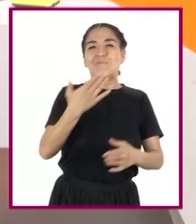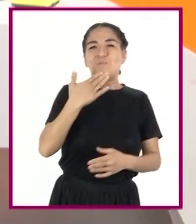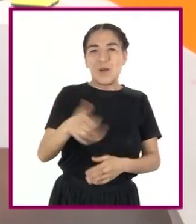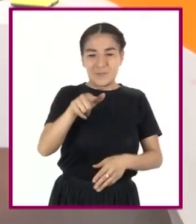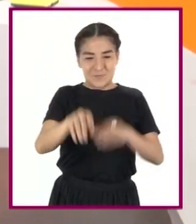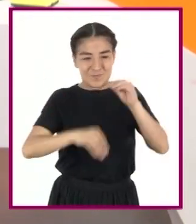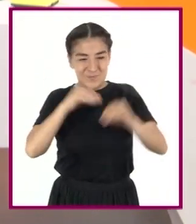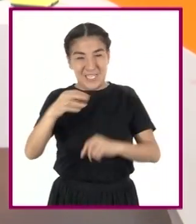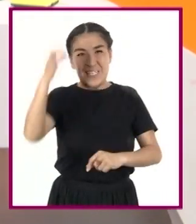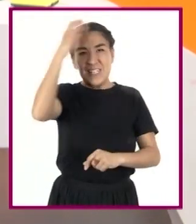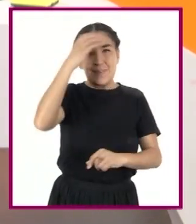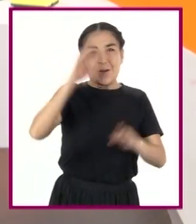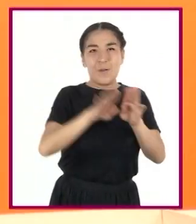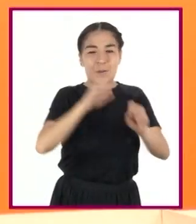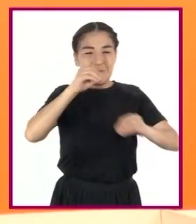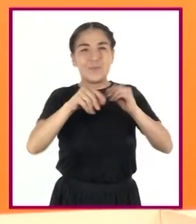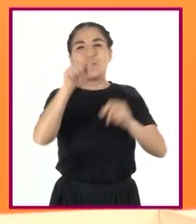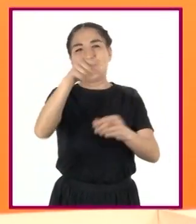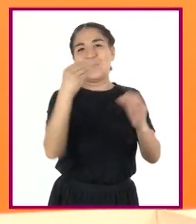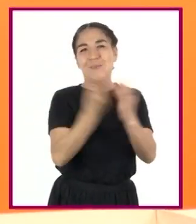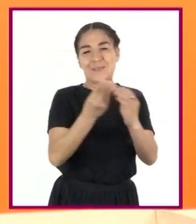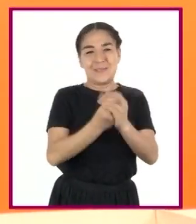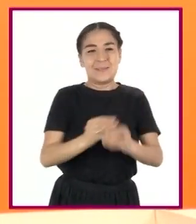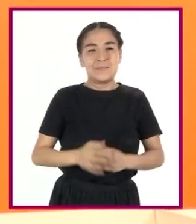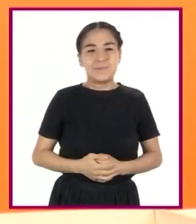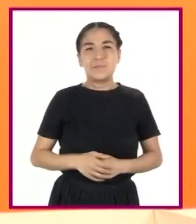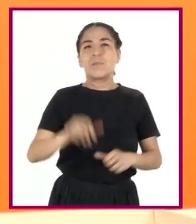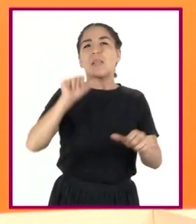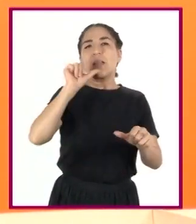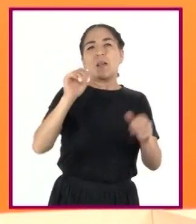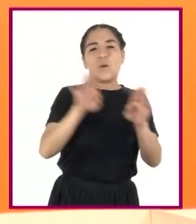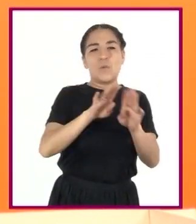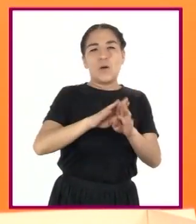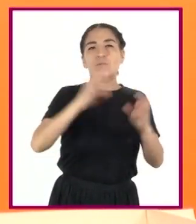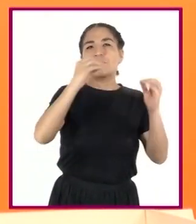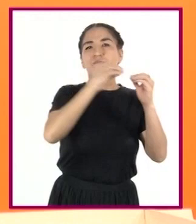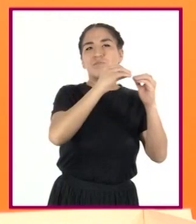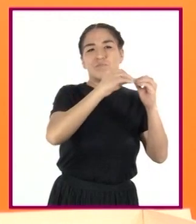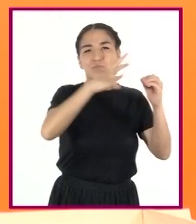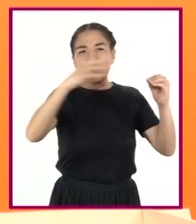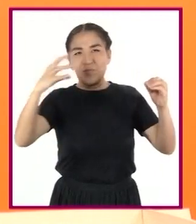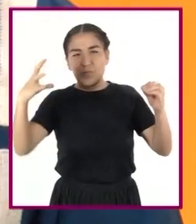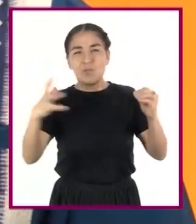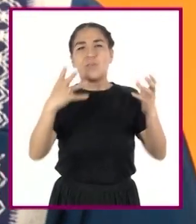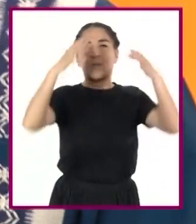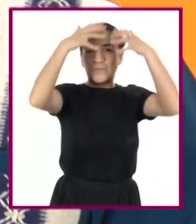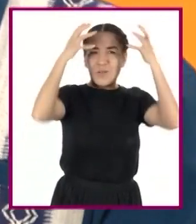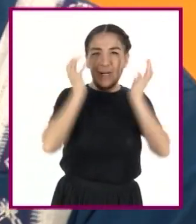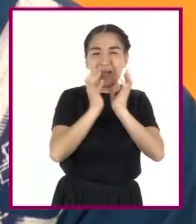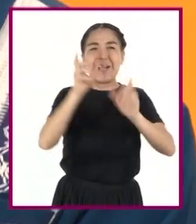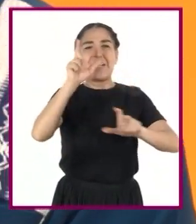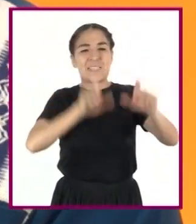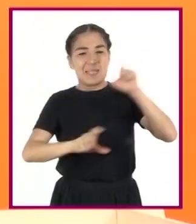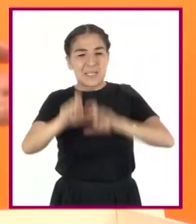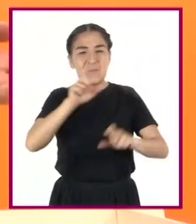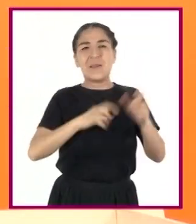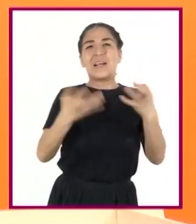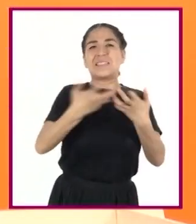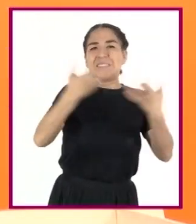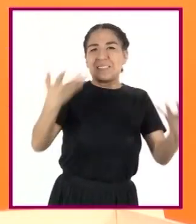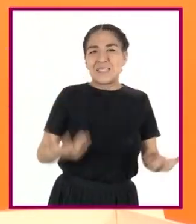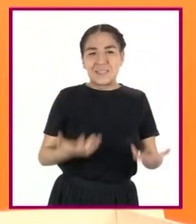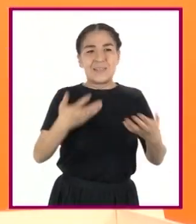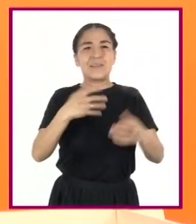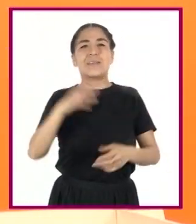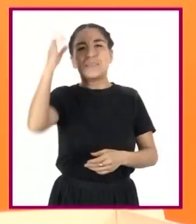modelos científicos para sus clases. Desde astronomía, biología, química, ciencias de la tierra,